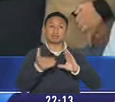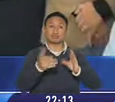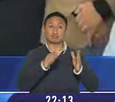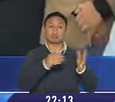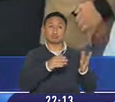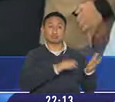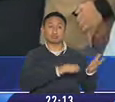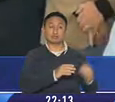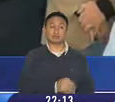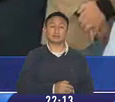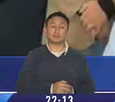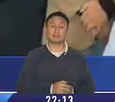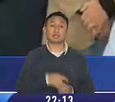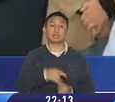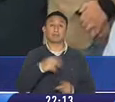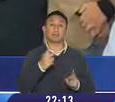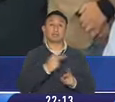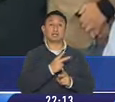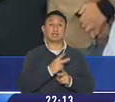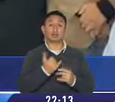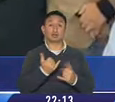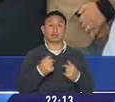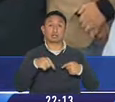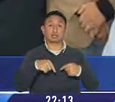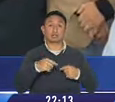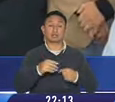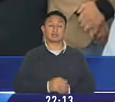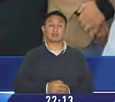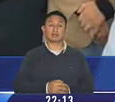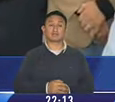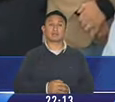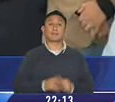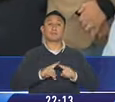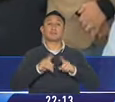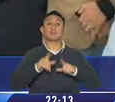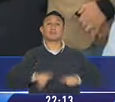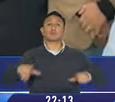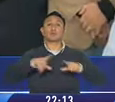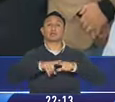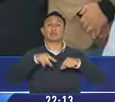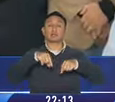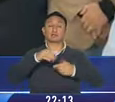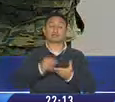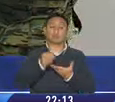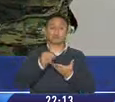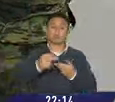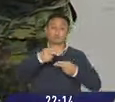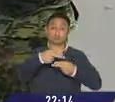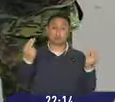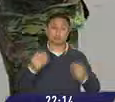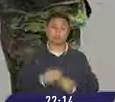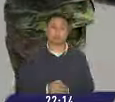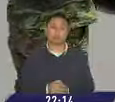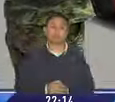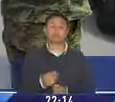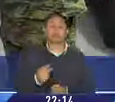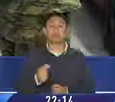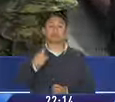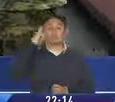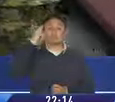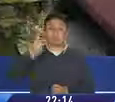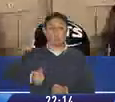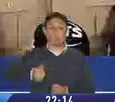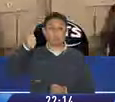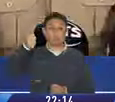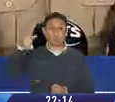violentas y de los niveles de inseguridad que se han presentado en los diversos sectores de esta jurisdicción. Inmediatamente el gobierno nacional, a través